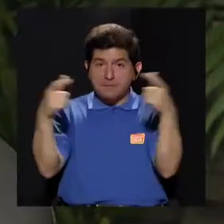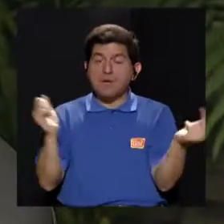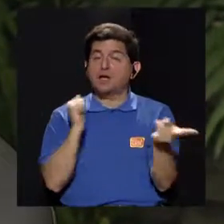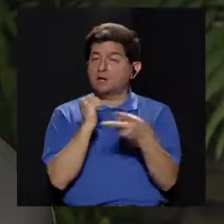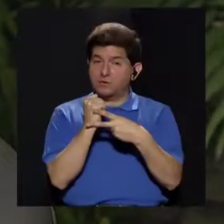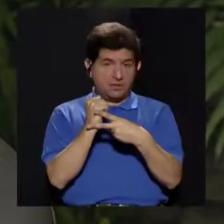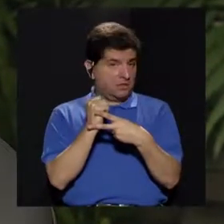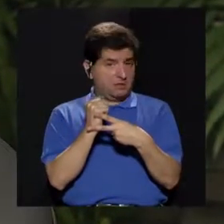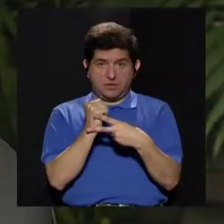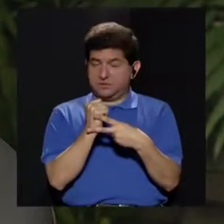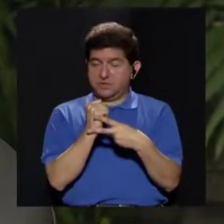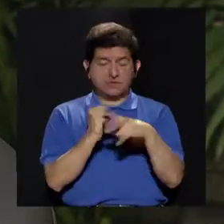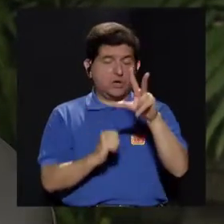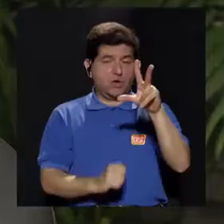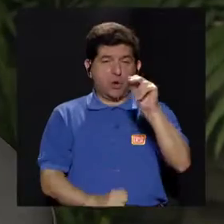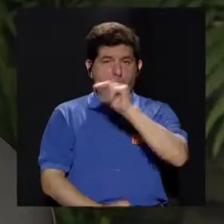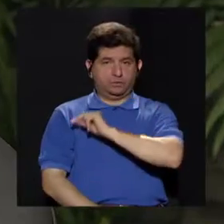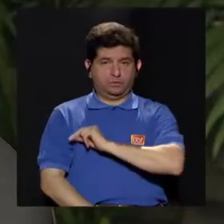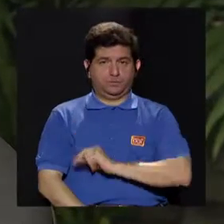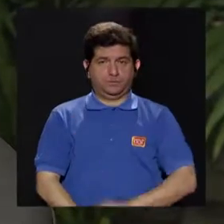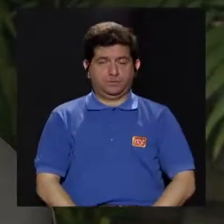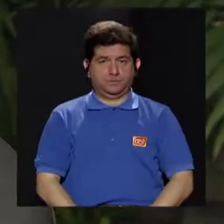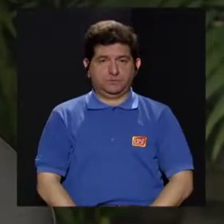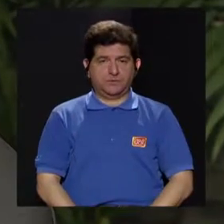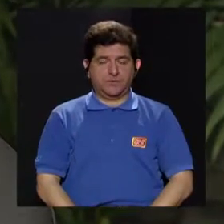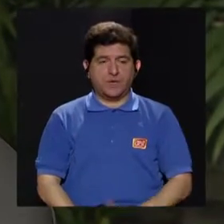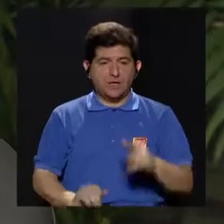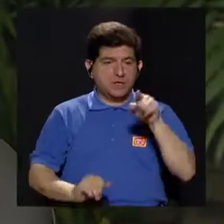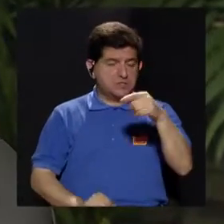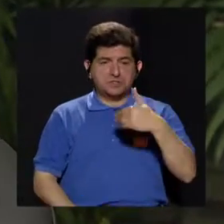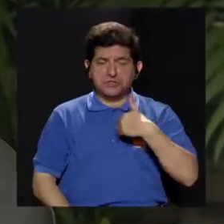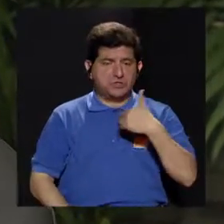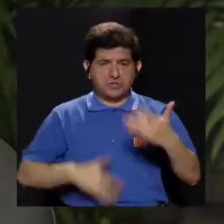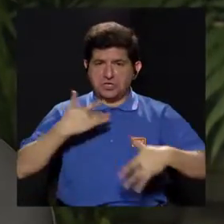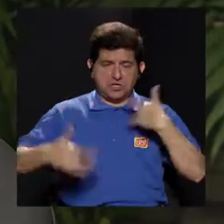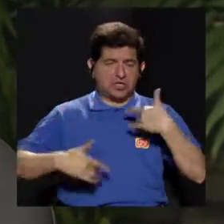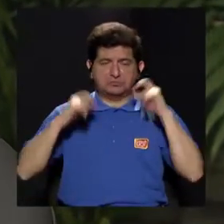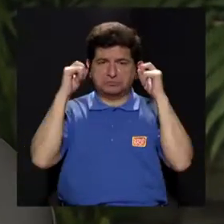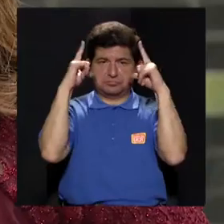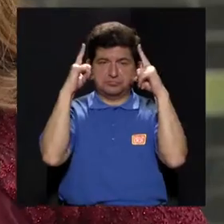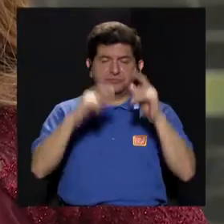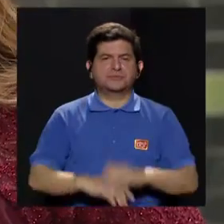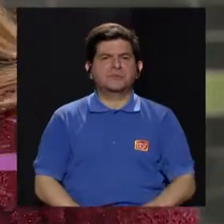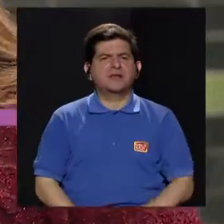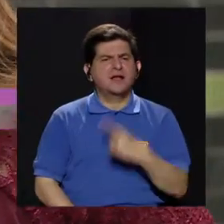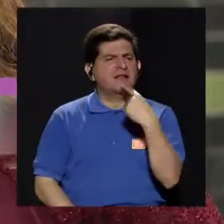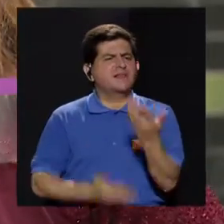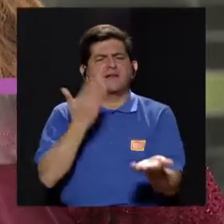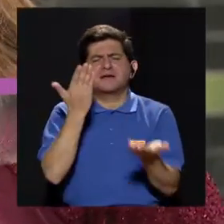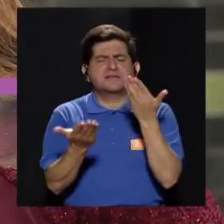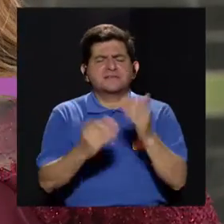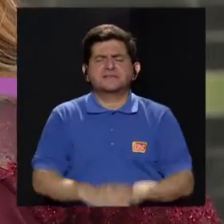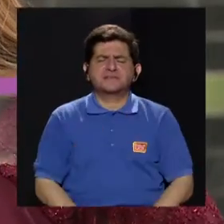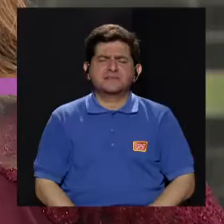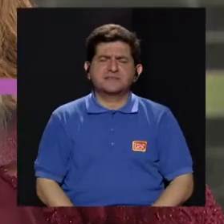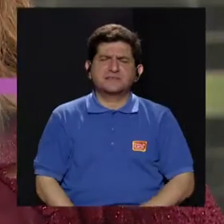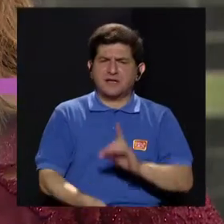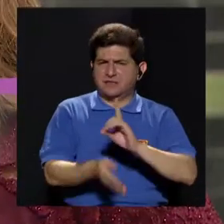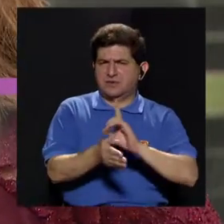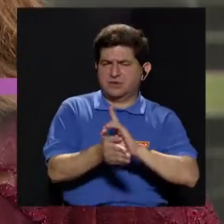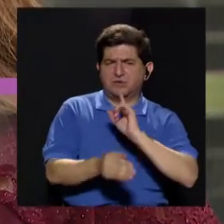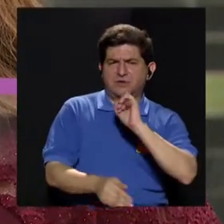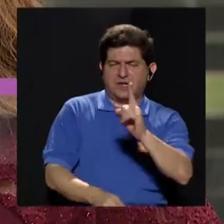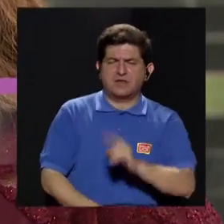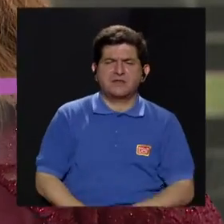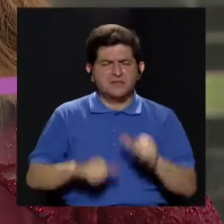mayoría de las veces no, ¿verdad? Si no hay síntomas de alarma. ¿verdad? Podríamos decir entonces, doctora, que